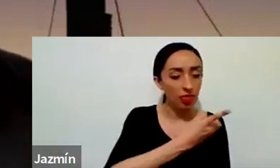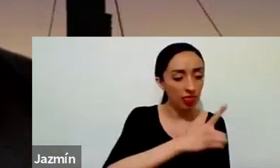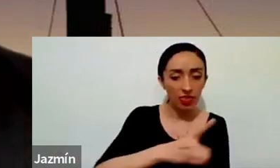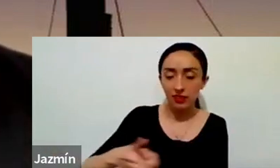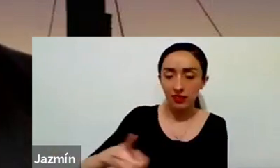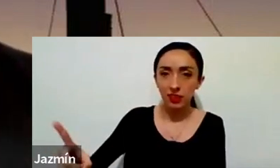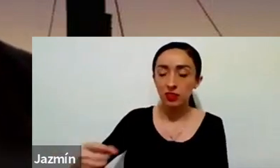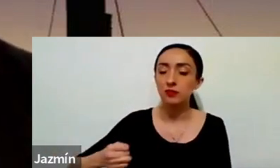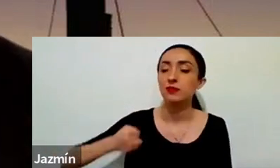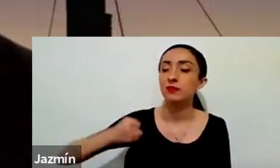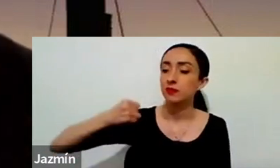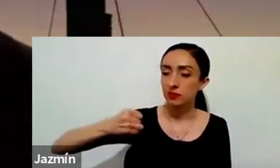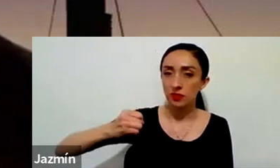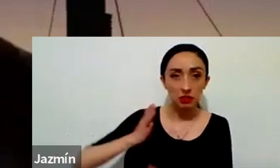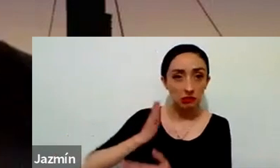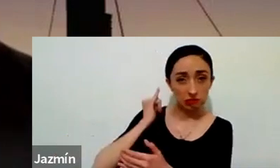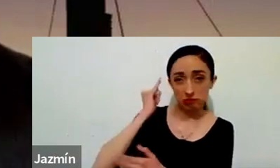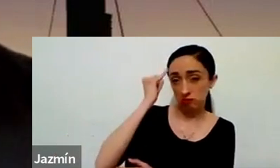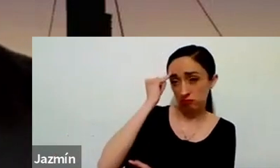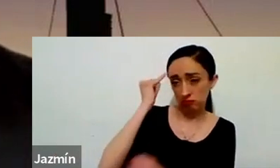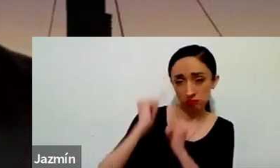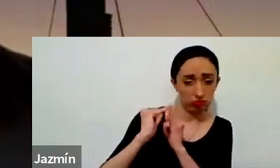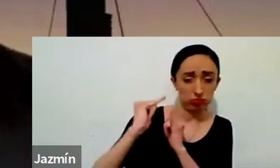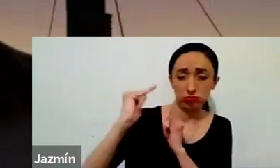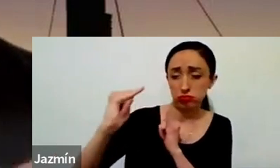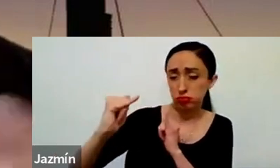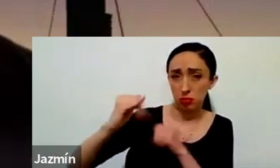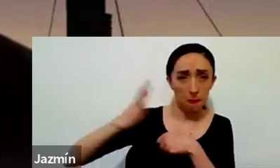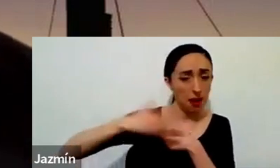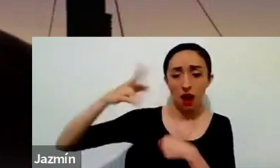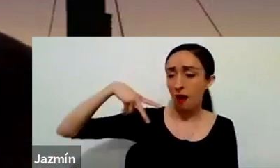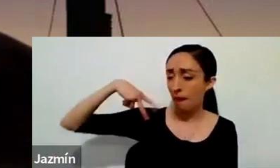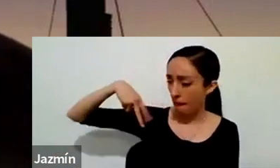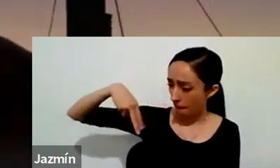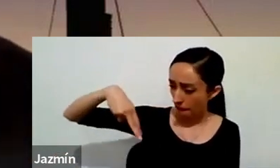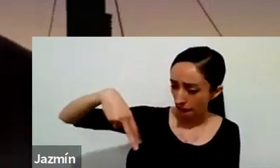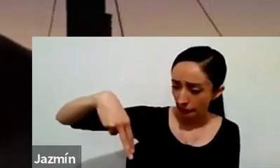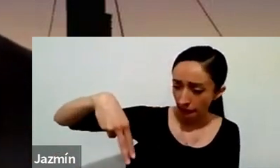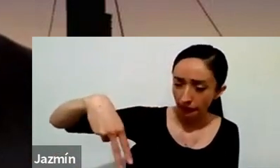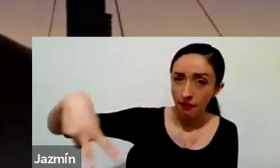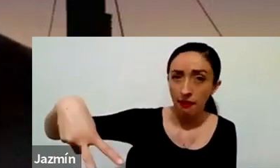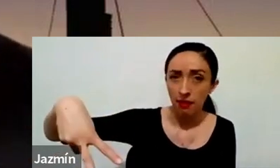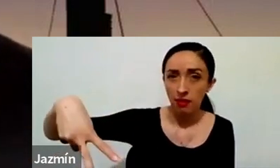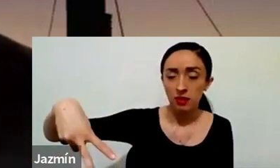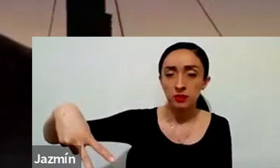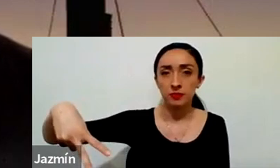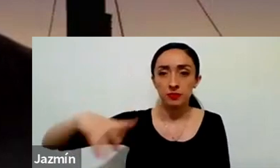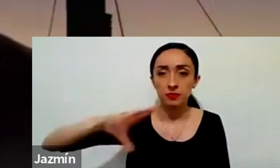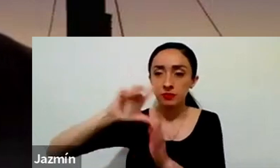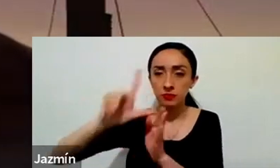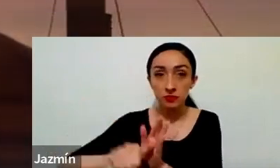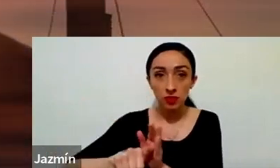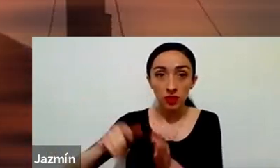Horeb, el monte de Dios. Y el Señor se le aparece en una